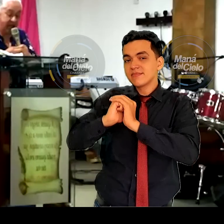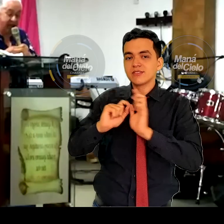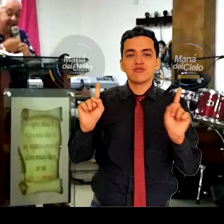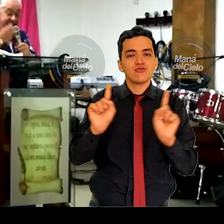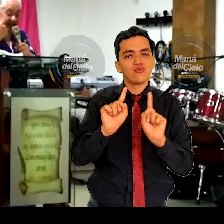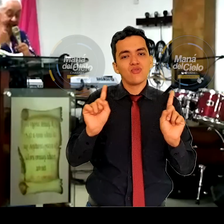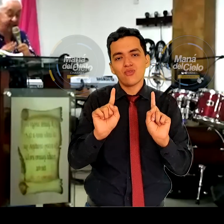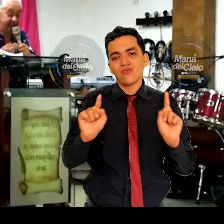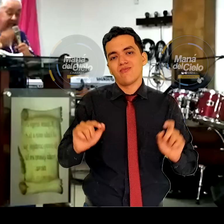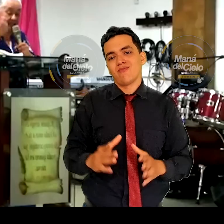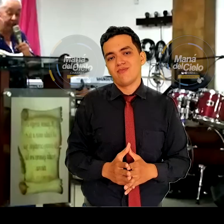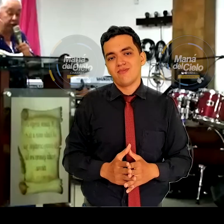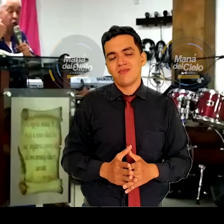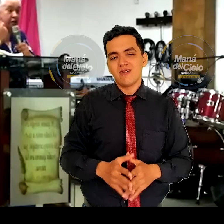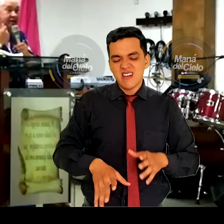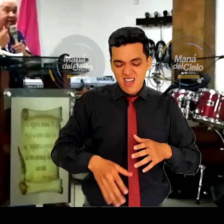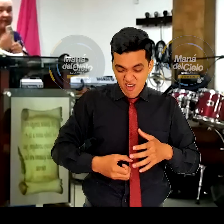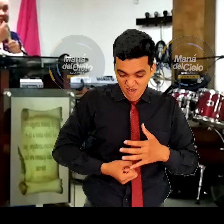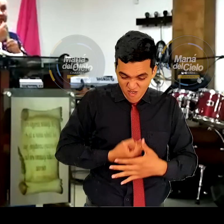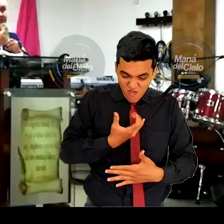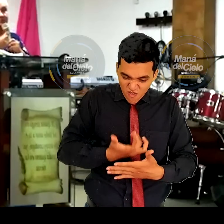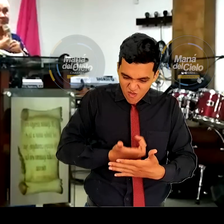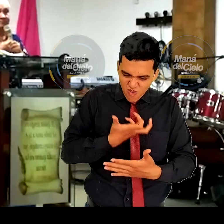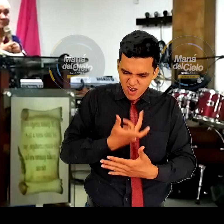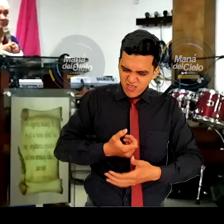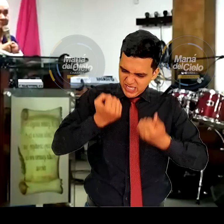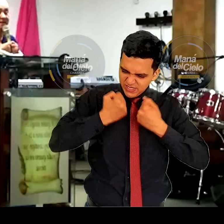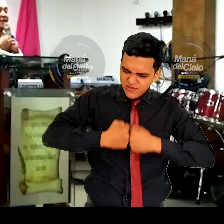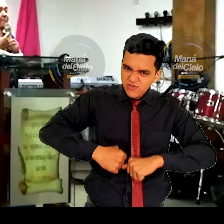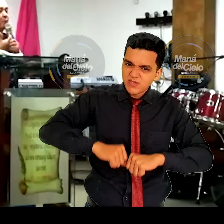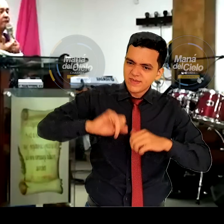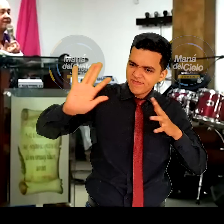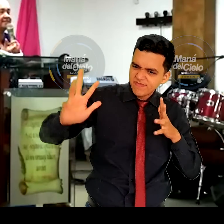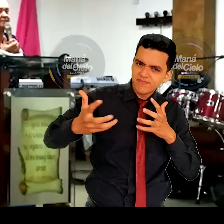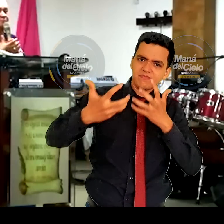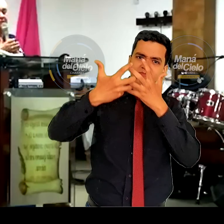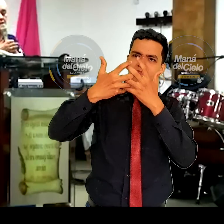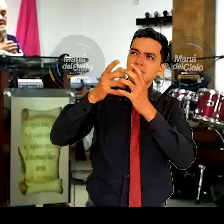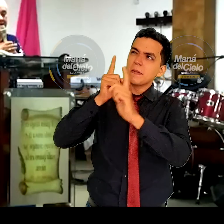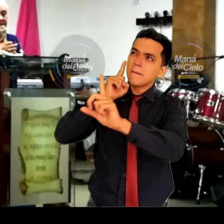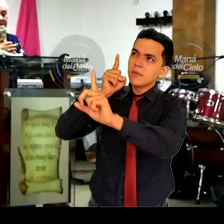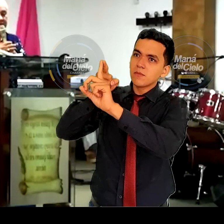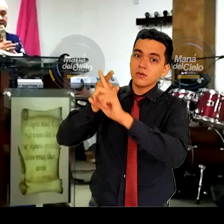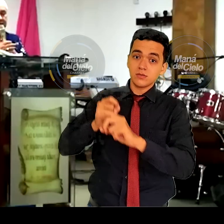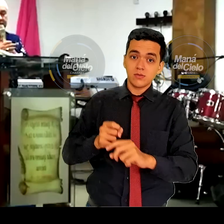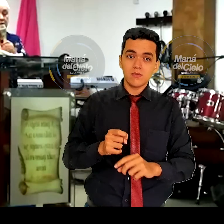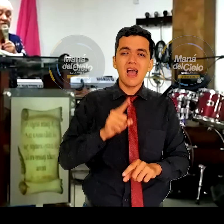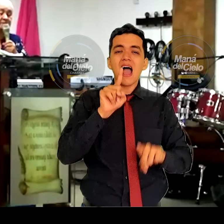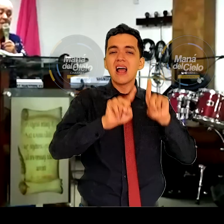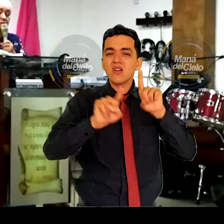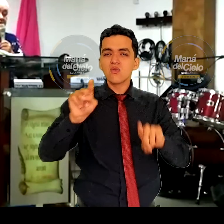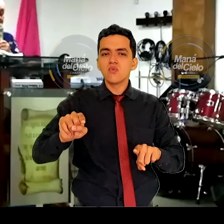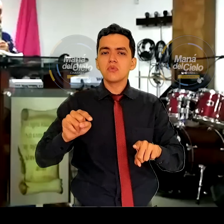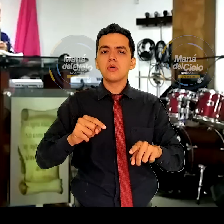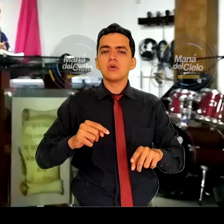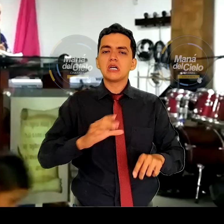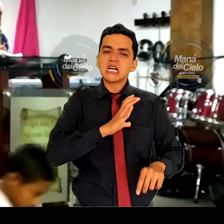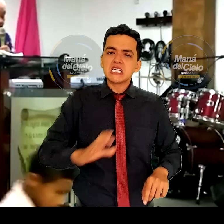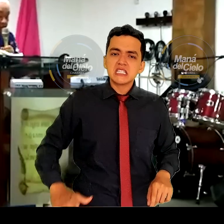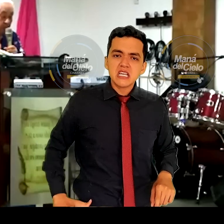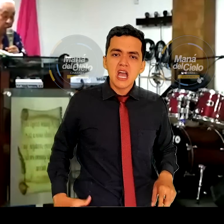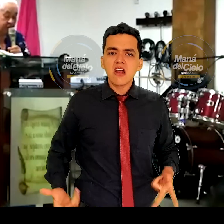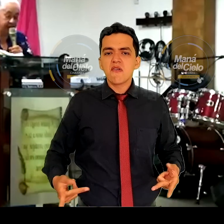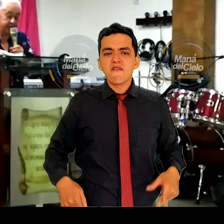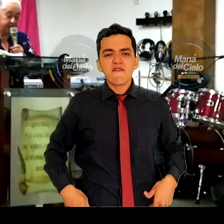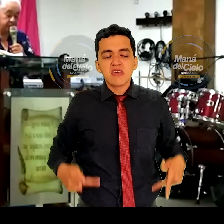destinados a salir de la mediocridad y de la pobreza espiritual. Entonces vamos a hablar esta